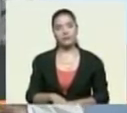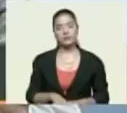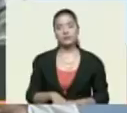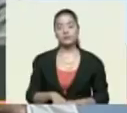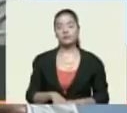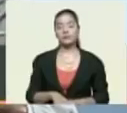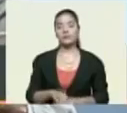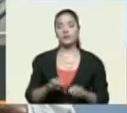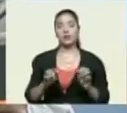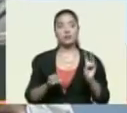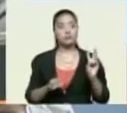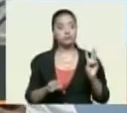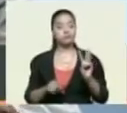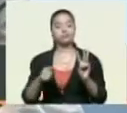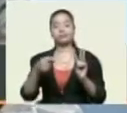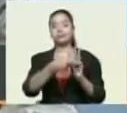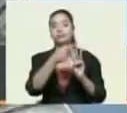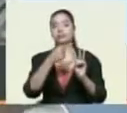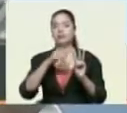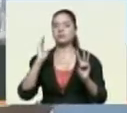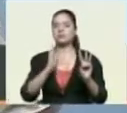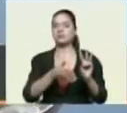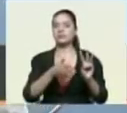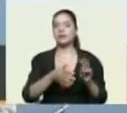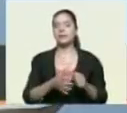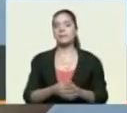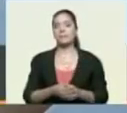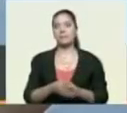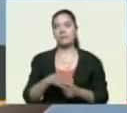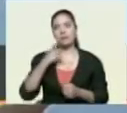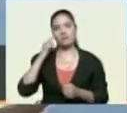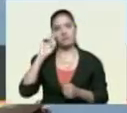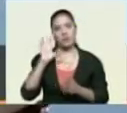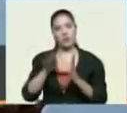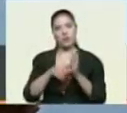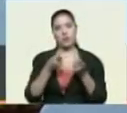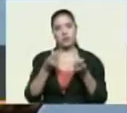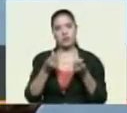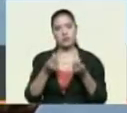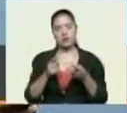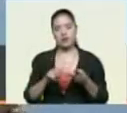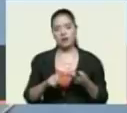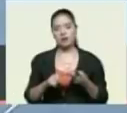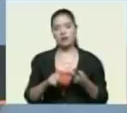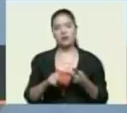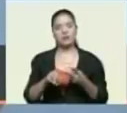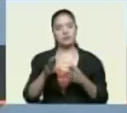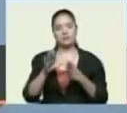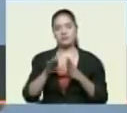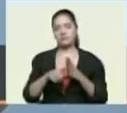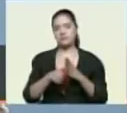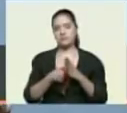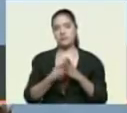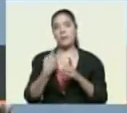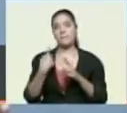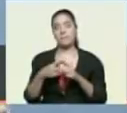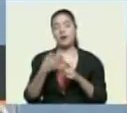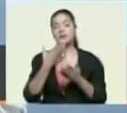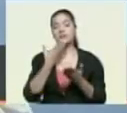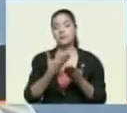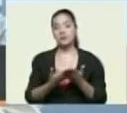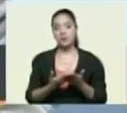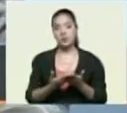de presentación se les imputó los delitos de legitimación de capitales, asociación, y se